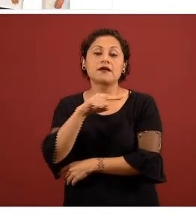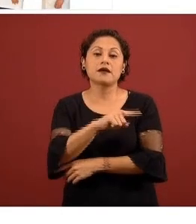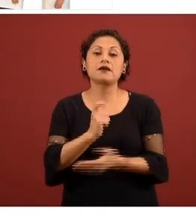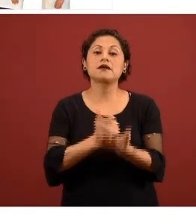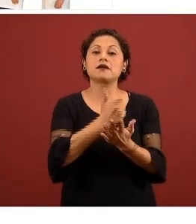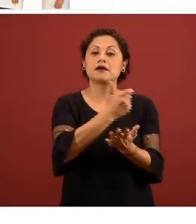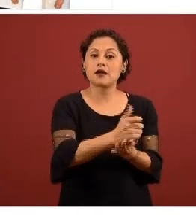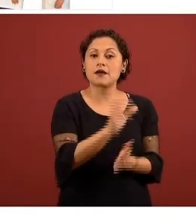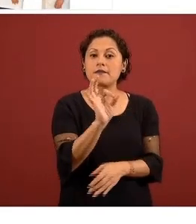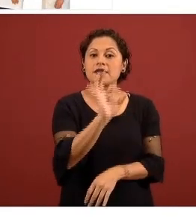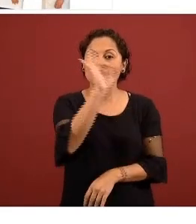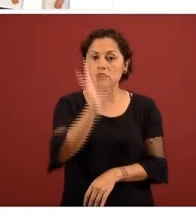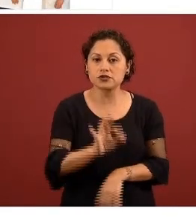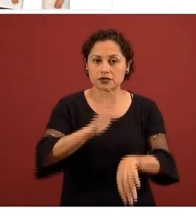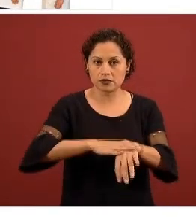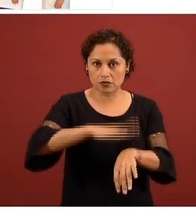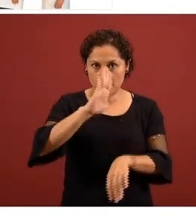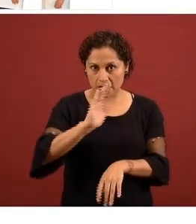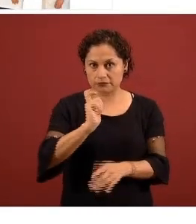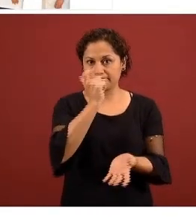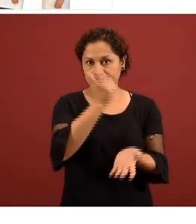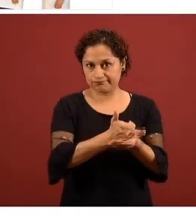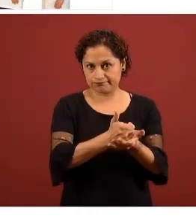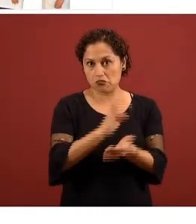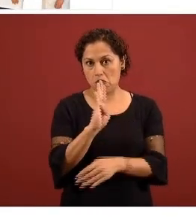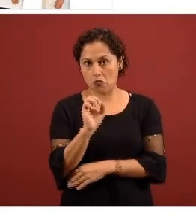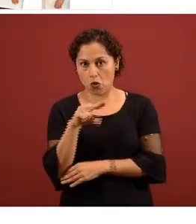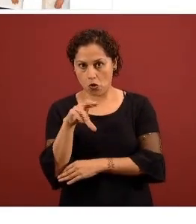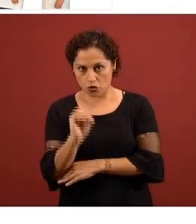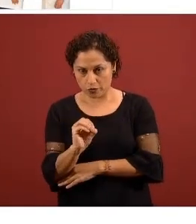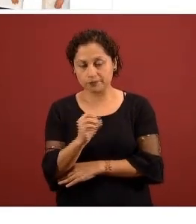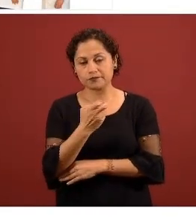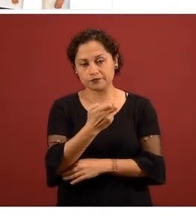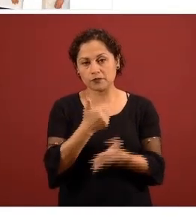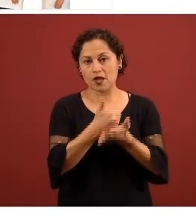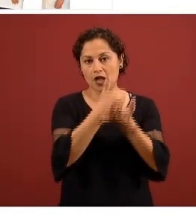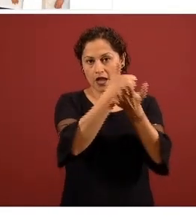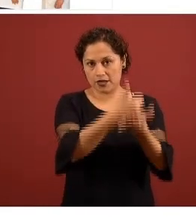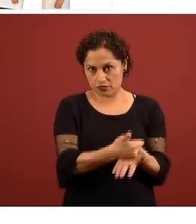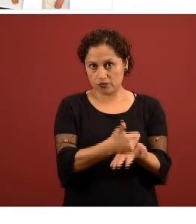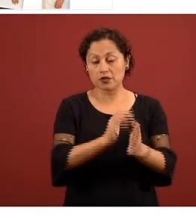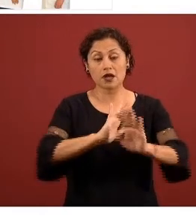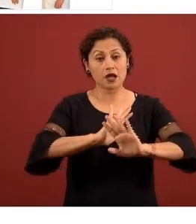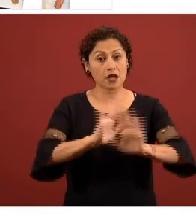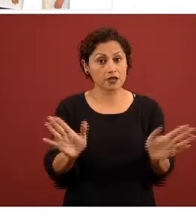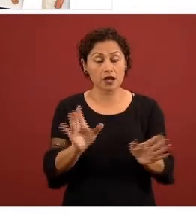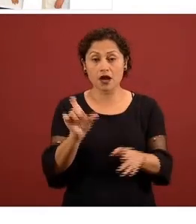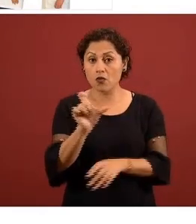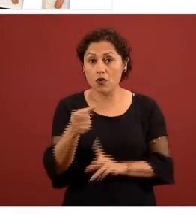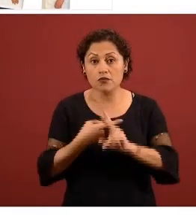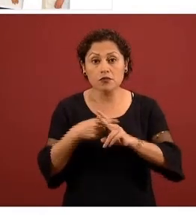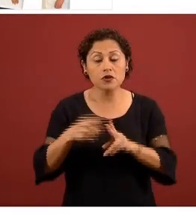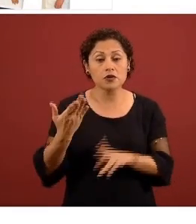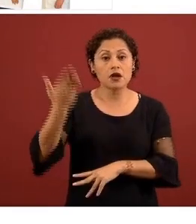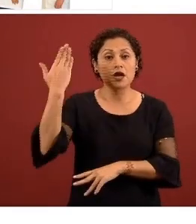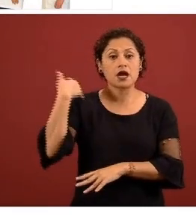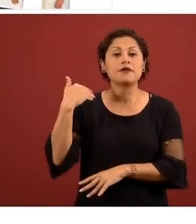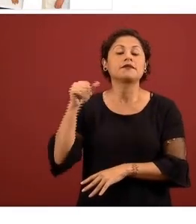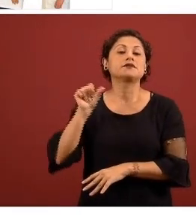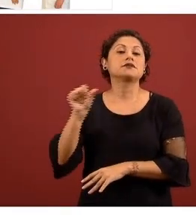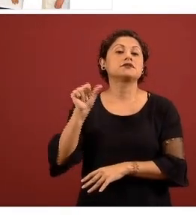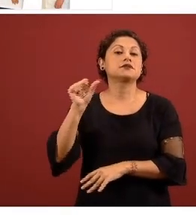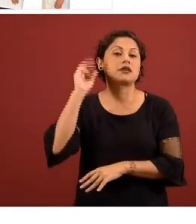20% de este bono. Esta compensación ya está registrada a partir del 16 de marzo y